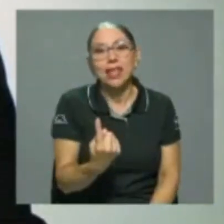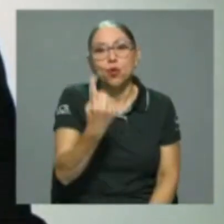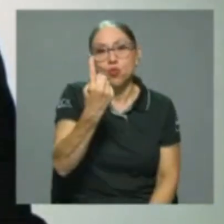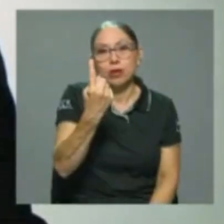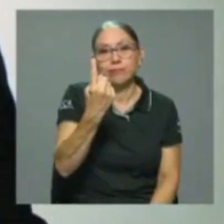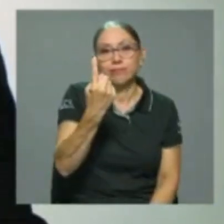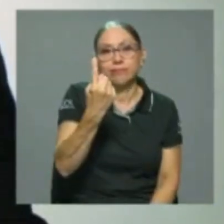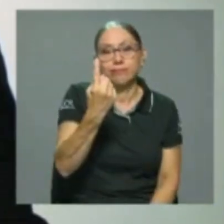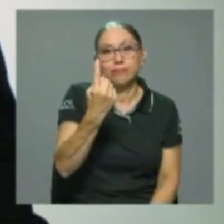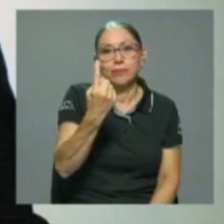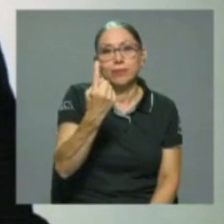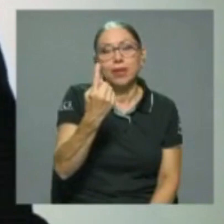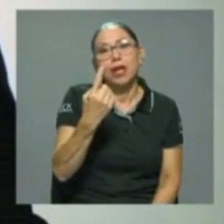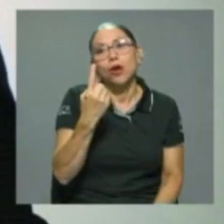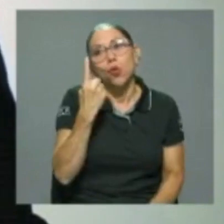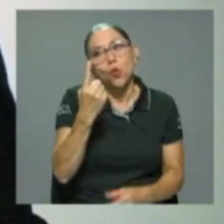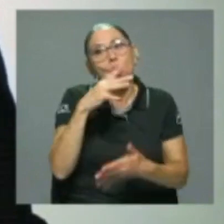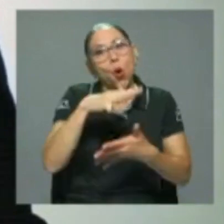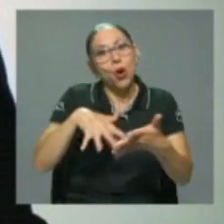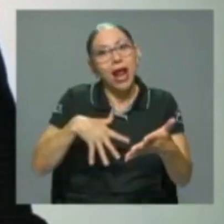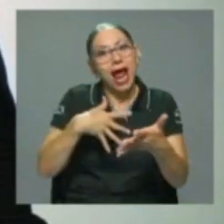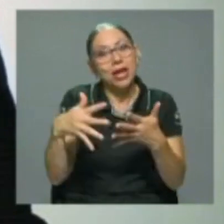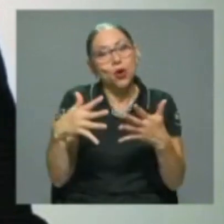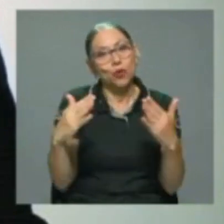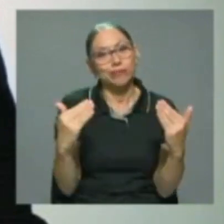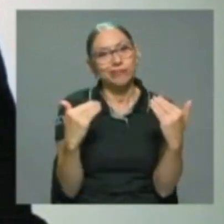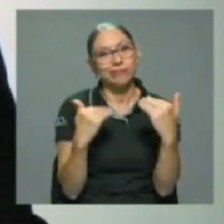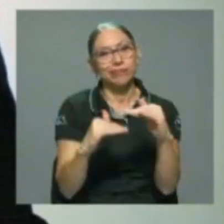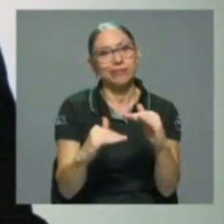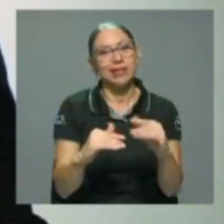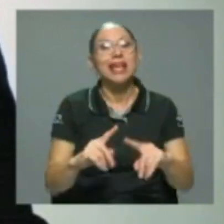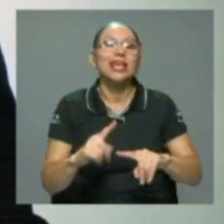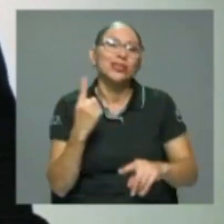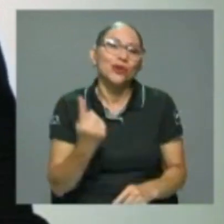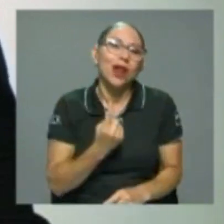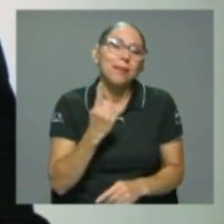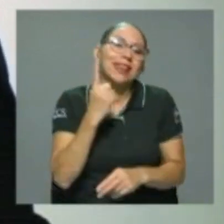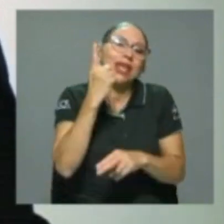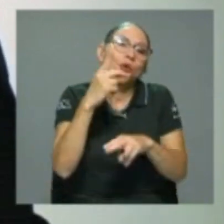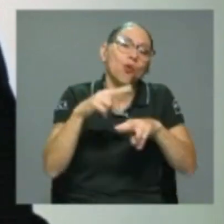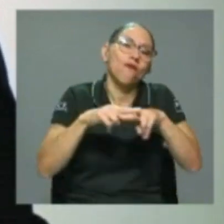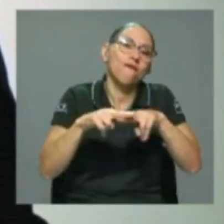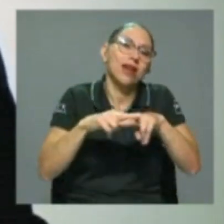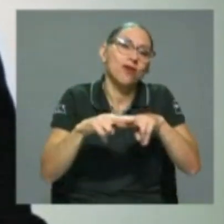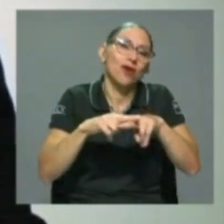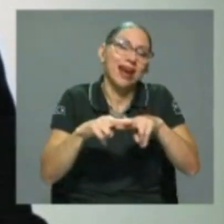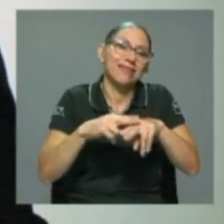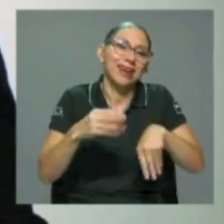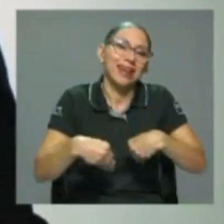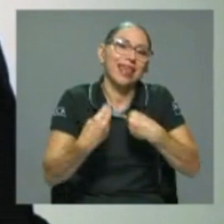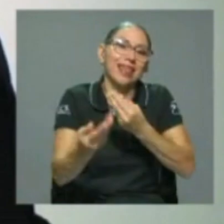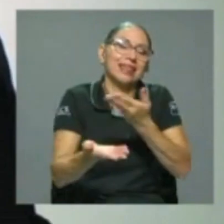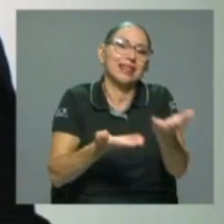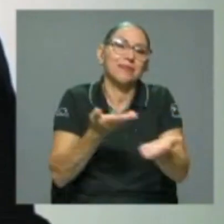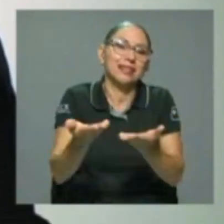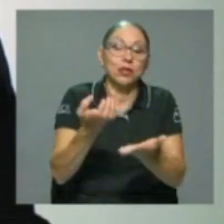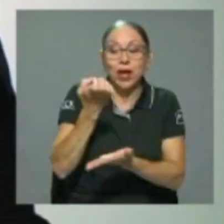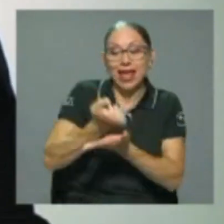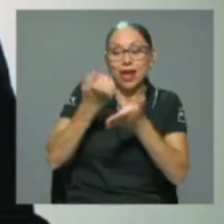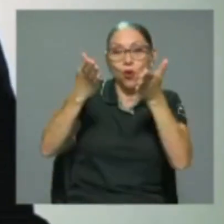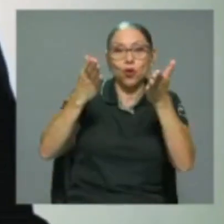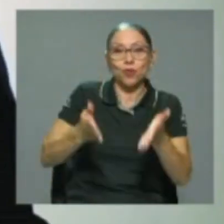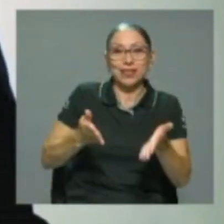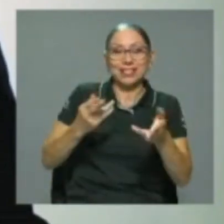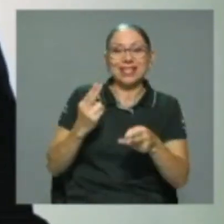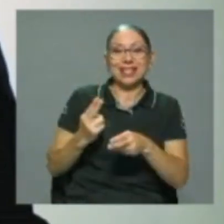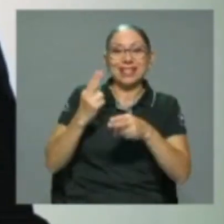solo un horario acotado, sino que solo hay un ferrocarril que sirve eso. A eso le llaman los economistas, y no me quiero